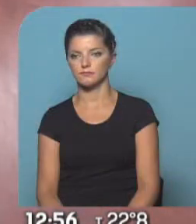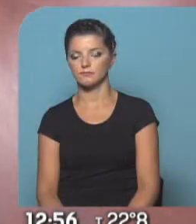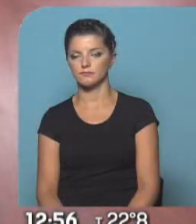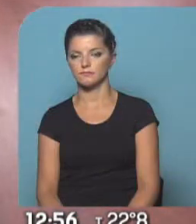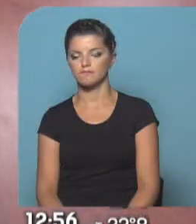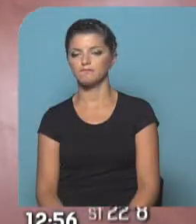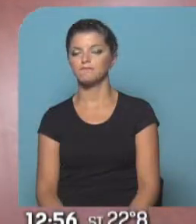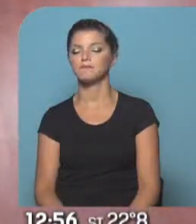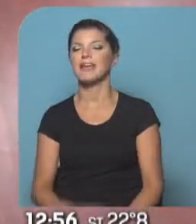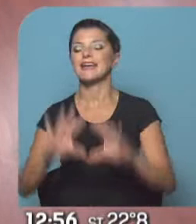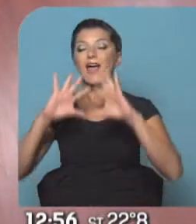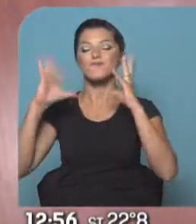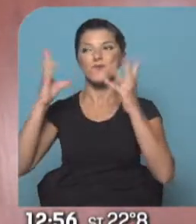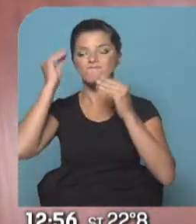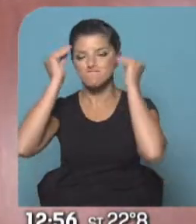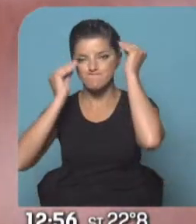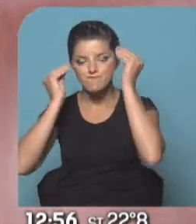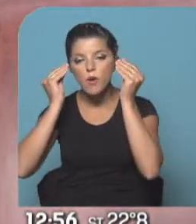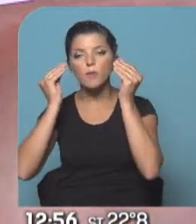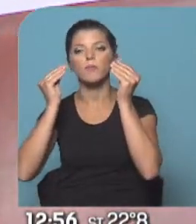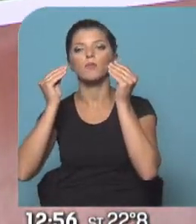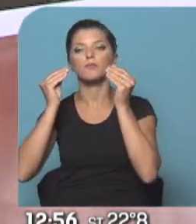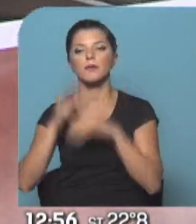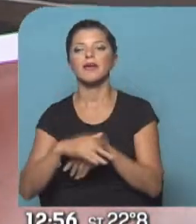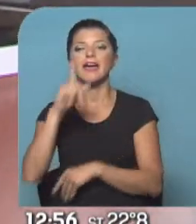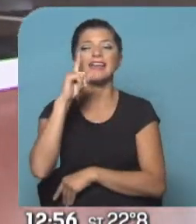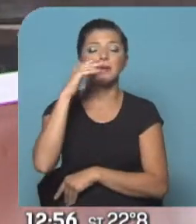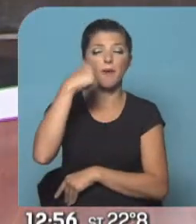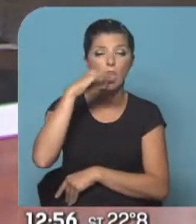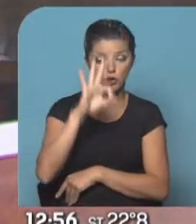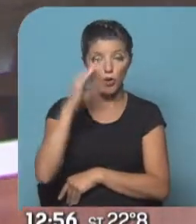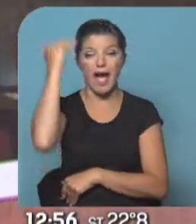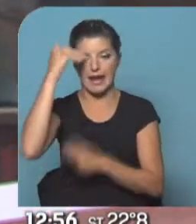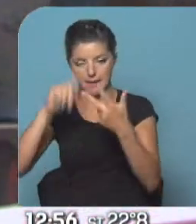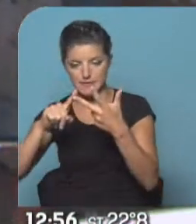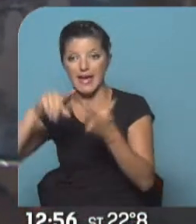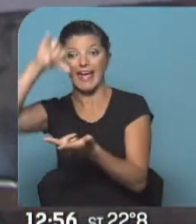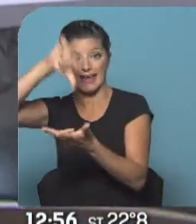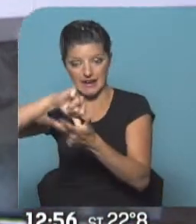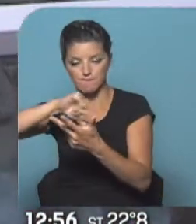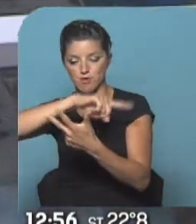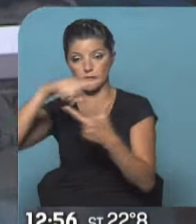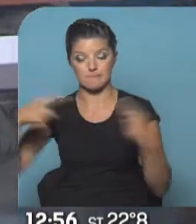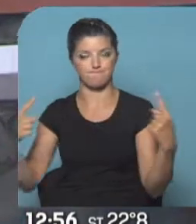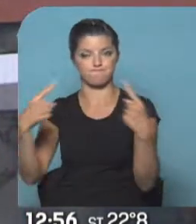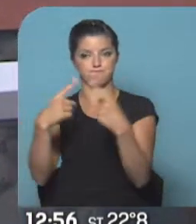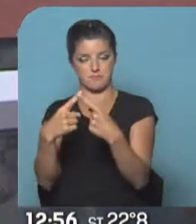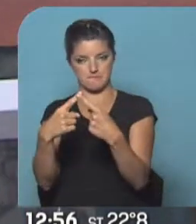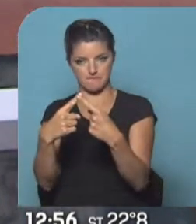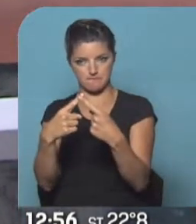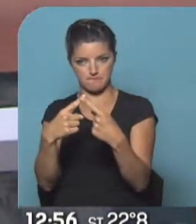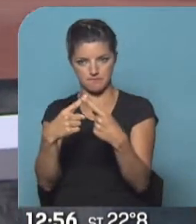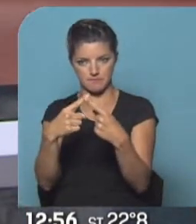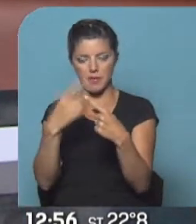la preocupación internacional por la escalada de tensiones entre el Líbano, Arabia Saudita e Irán, sobre todo después de la salida